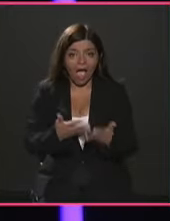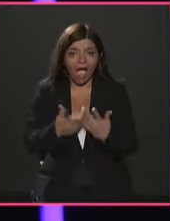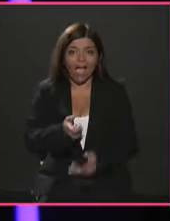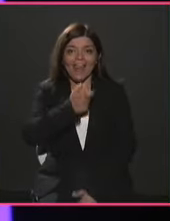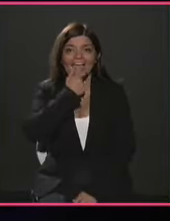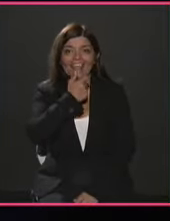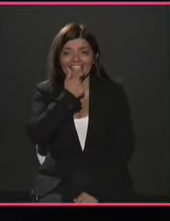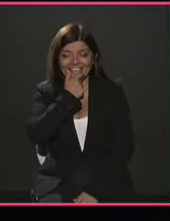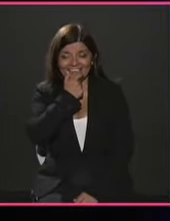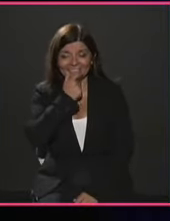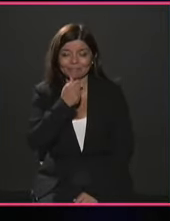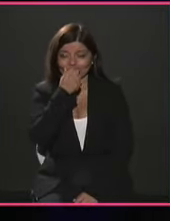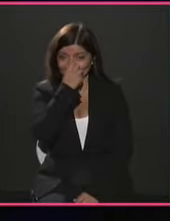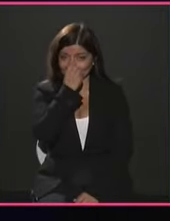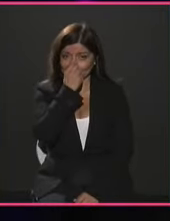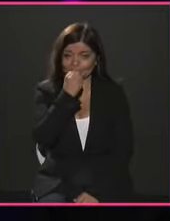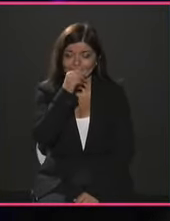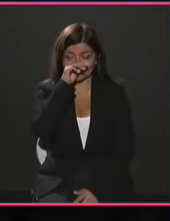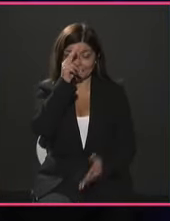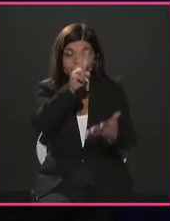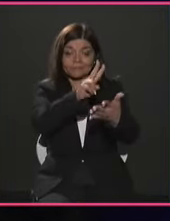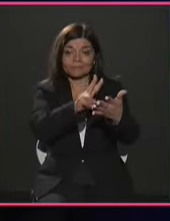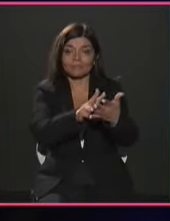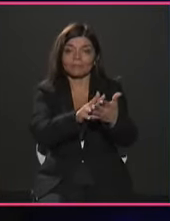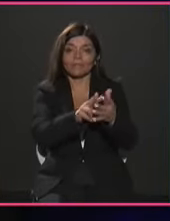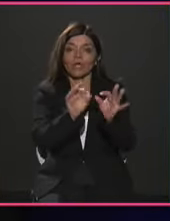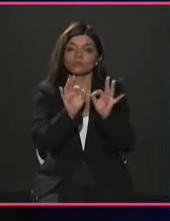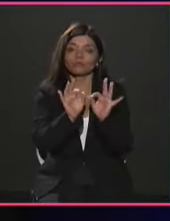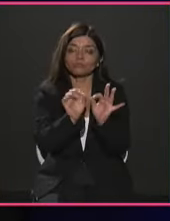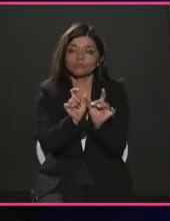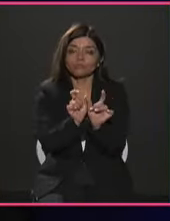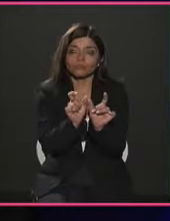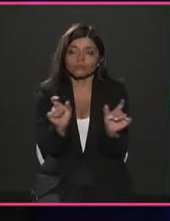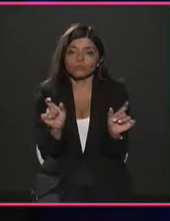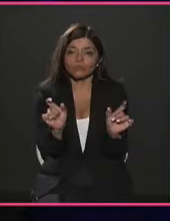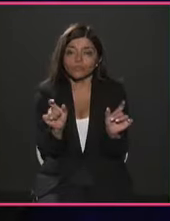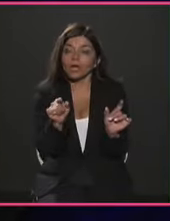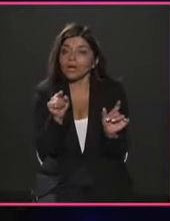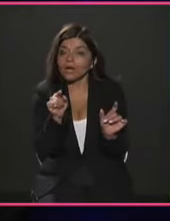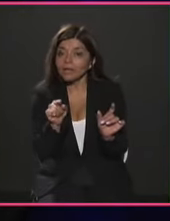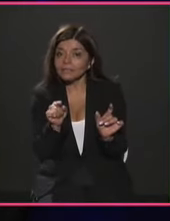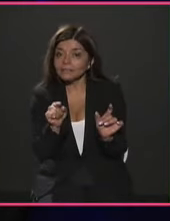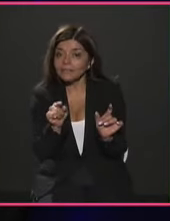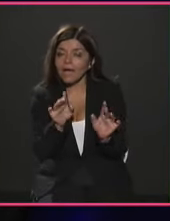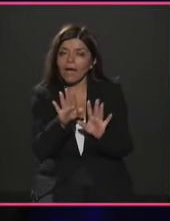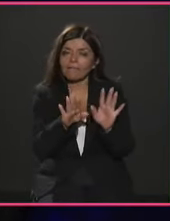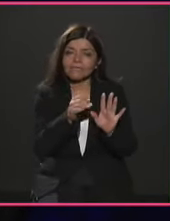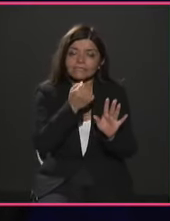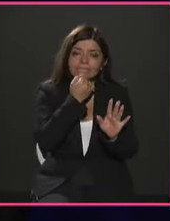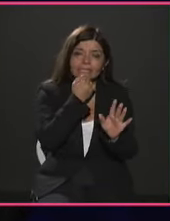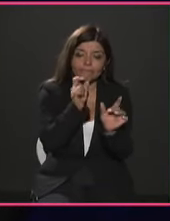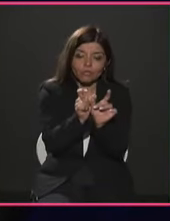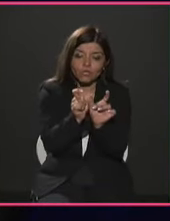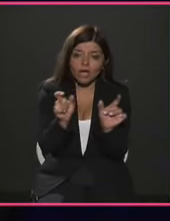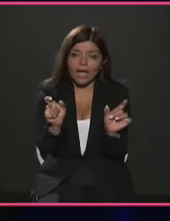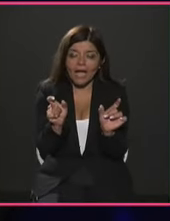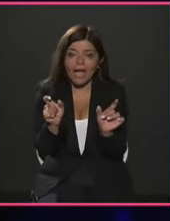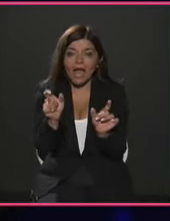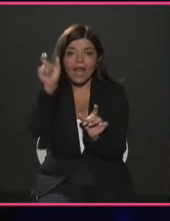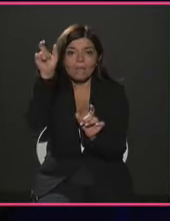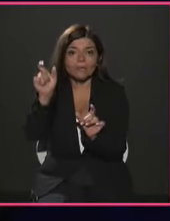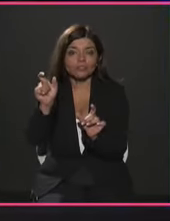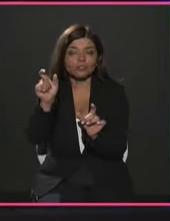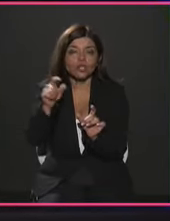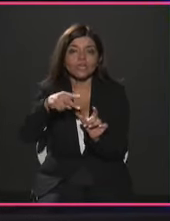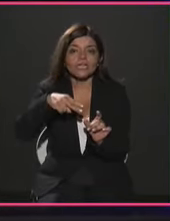inglés hay una cita maravillosa que se suele atribuir probablemente de manera incorrecta al famoso físico